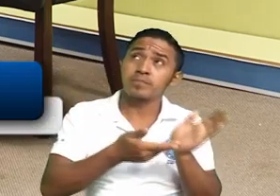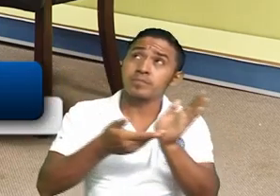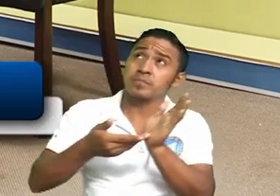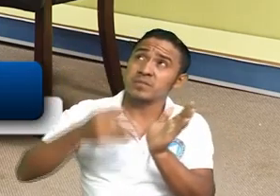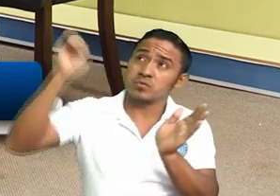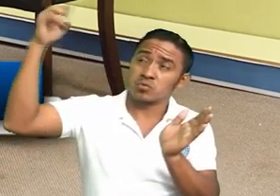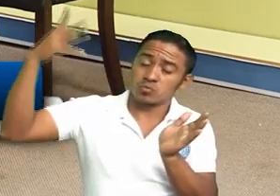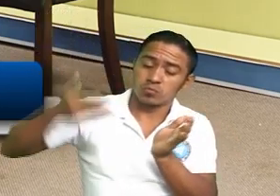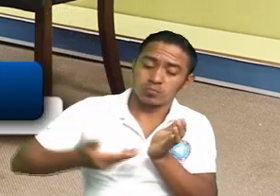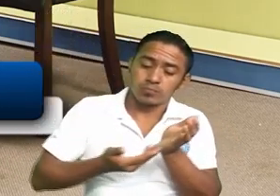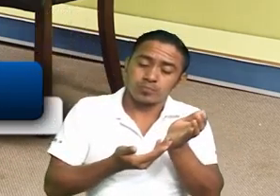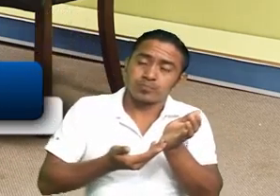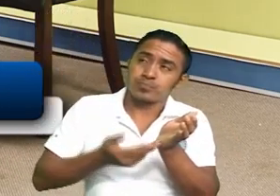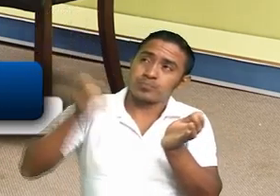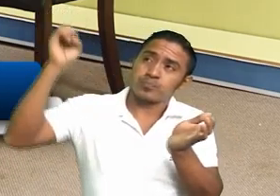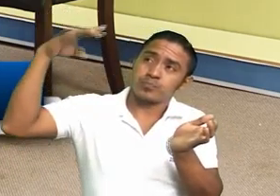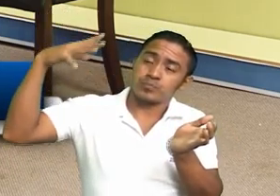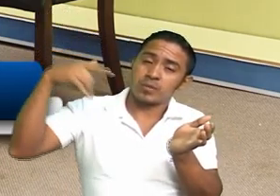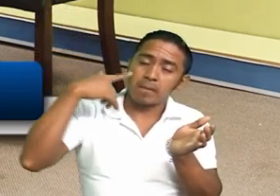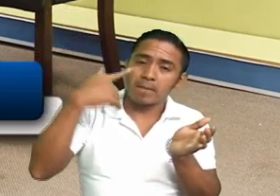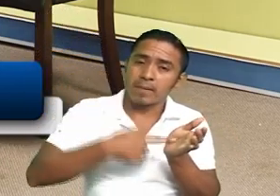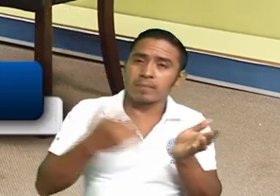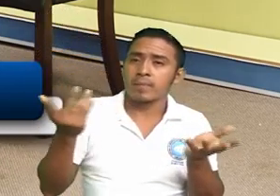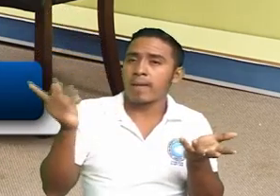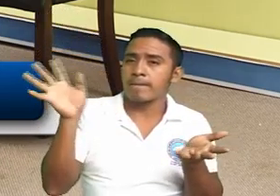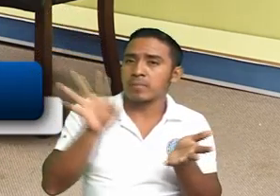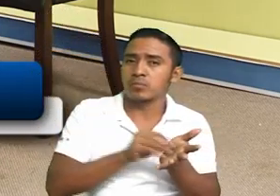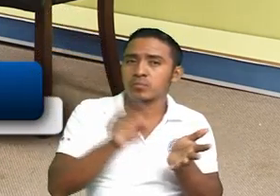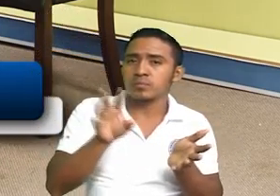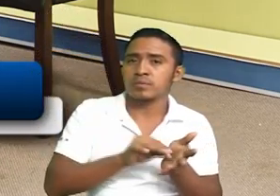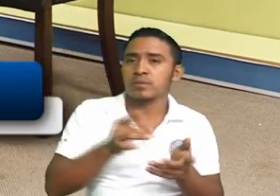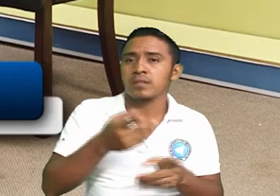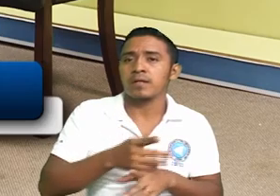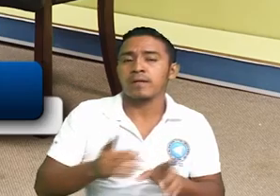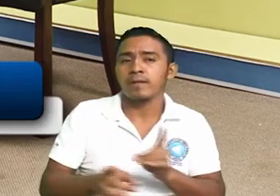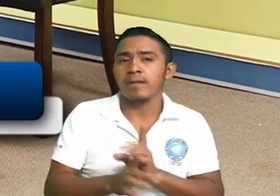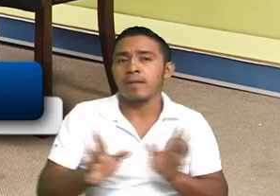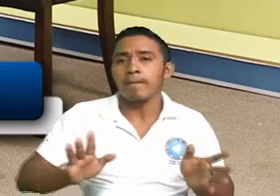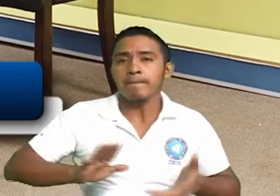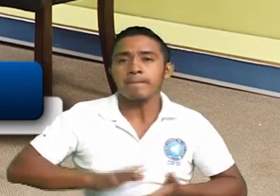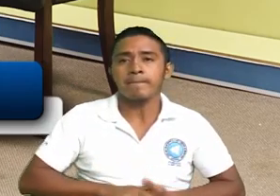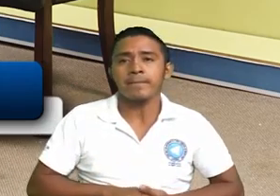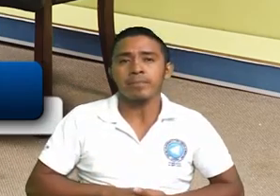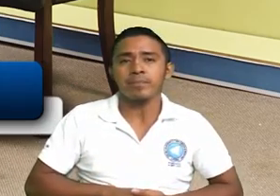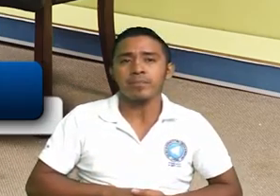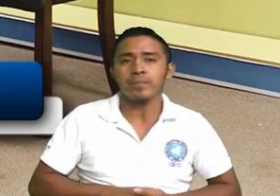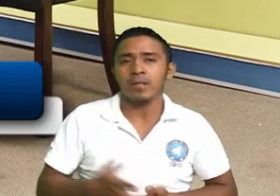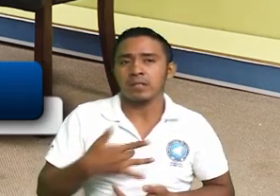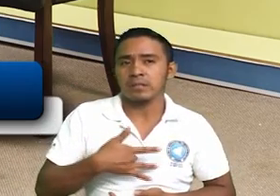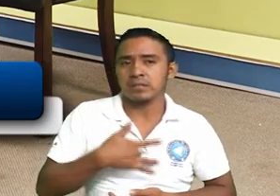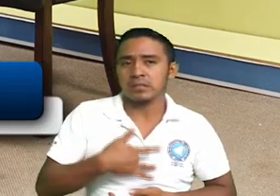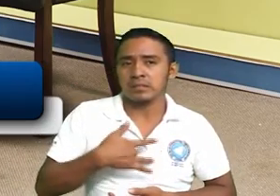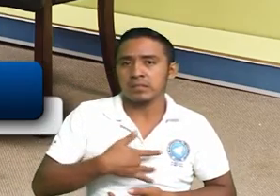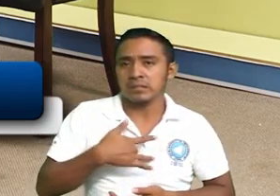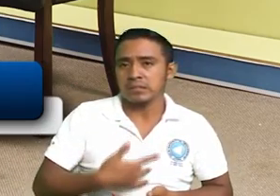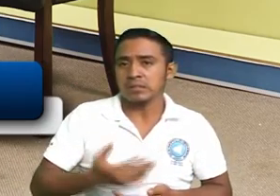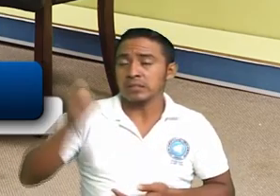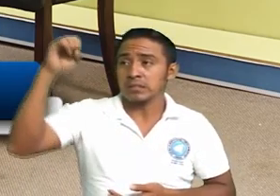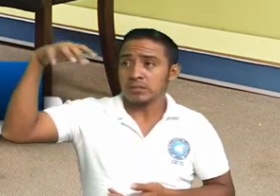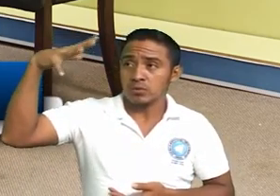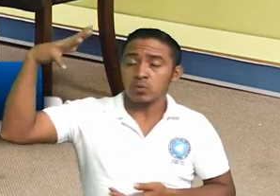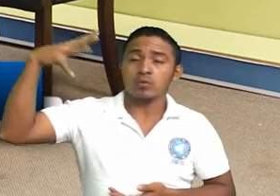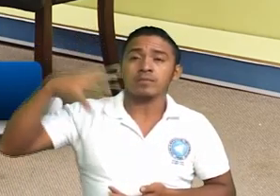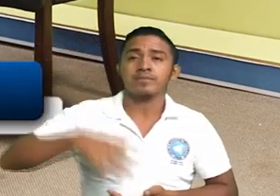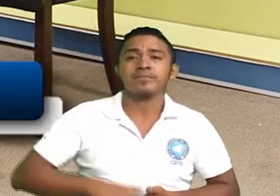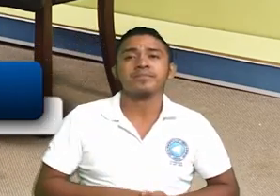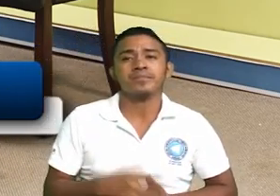rayos del sol de las 7, 8 de la mañana ya no lo va a ir a solear ahorita como está el sol. ¿Por cuántos días la